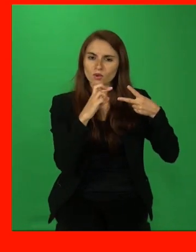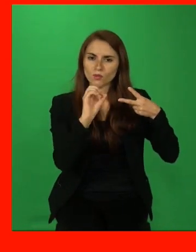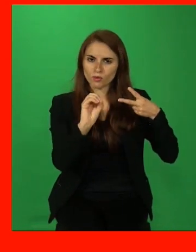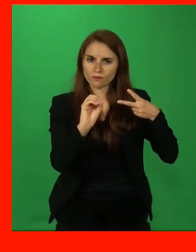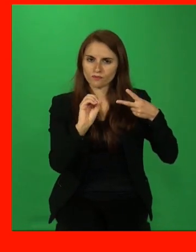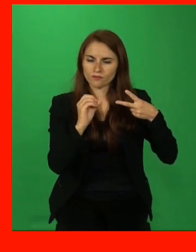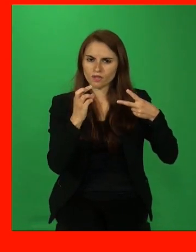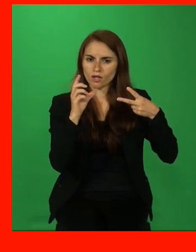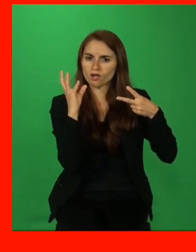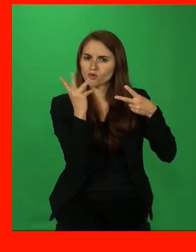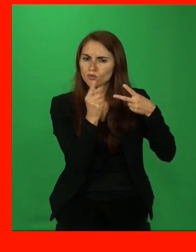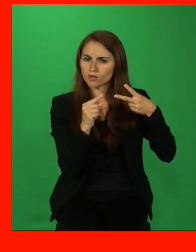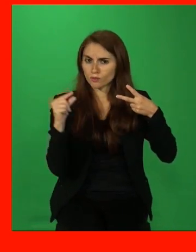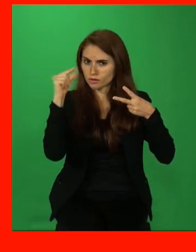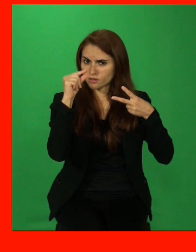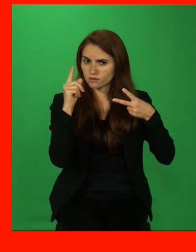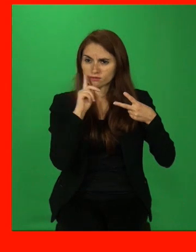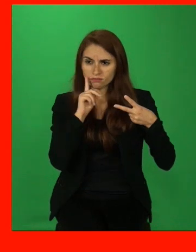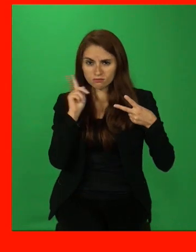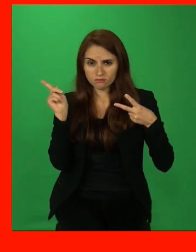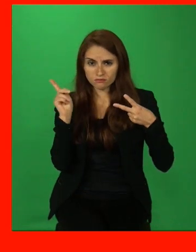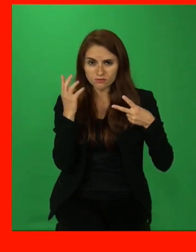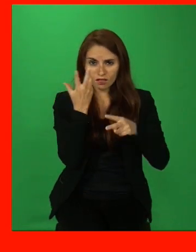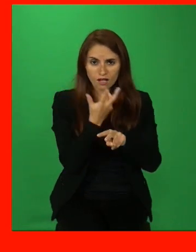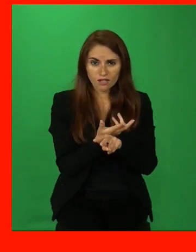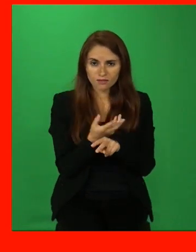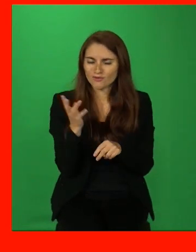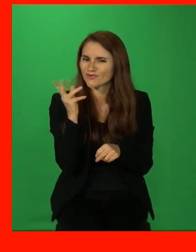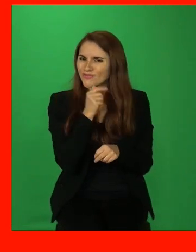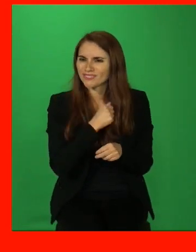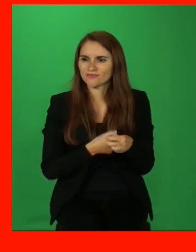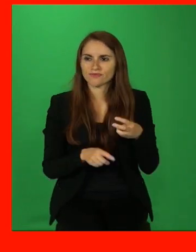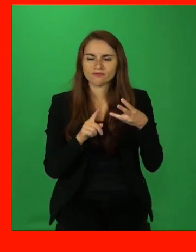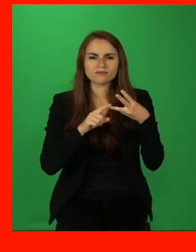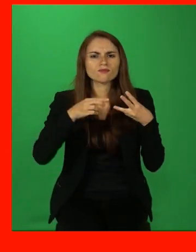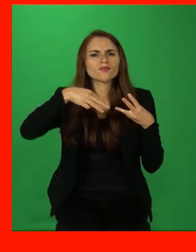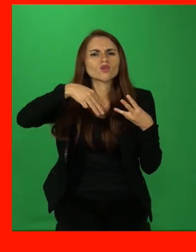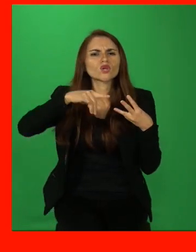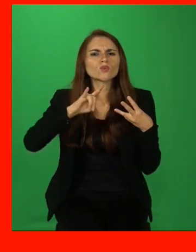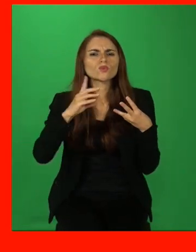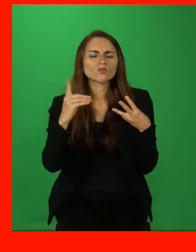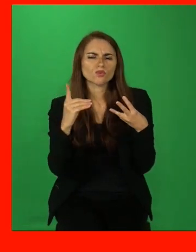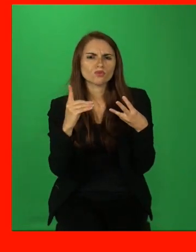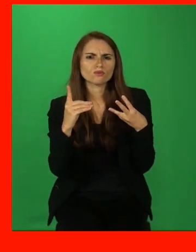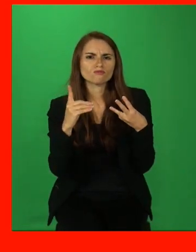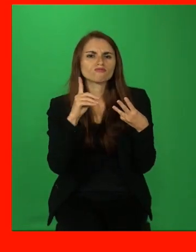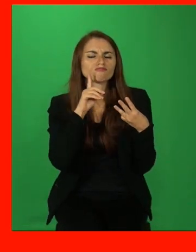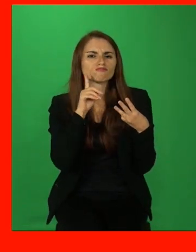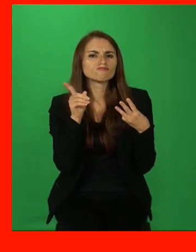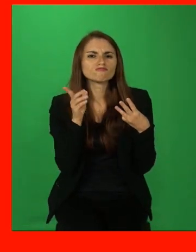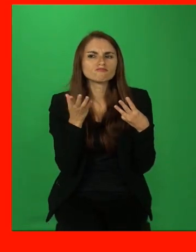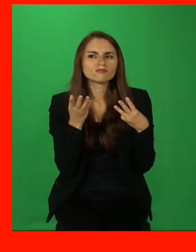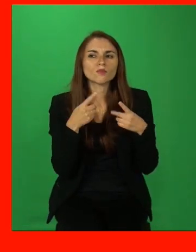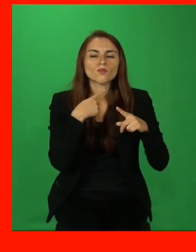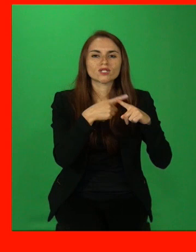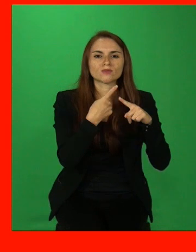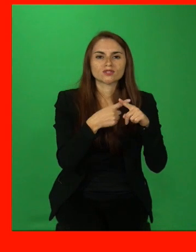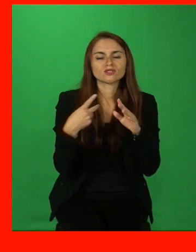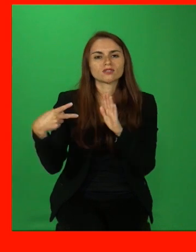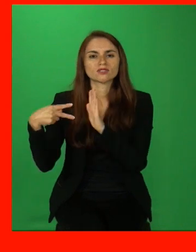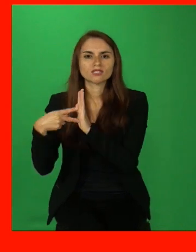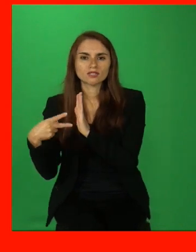no hay potencias en este ejercicio seguimos entonces muy que lo que éramos multiplicaciones y divisiones